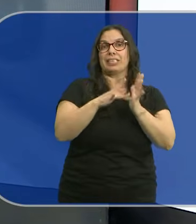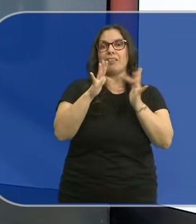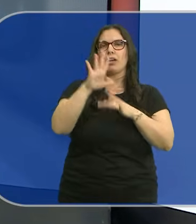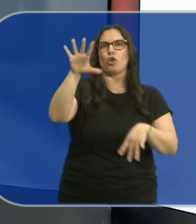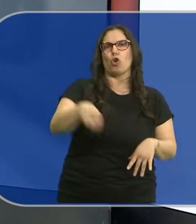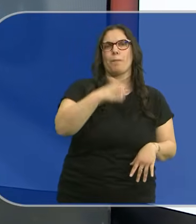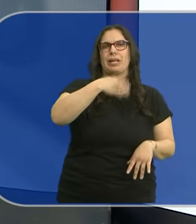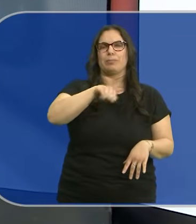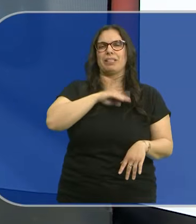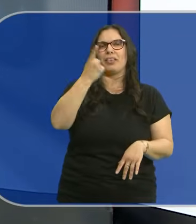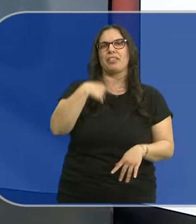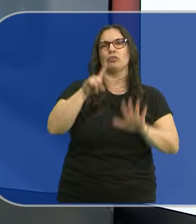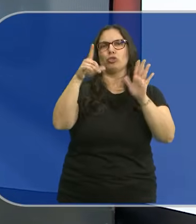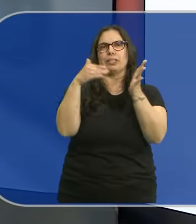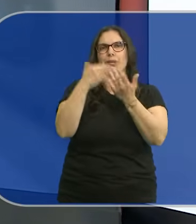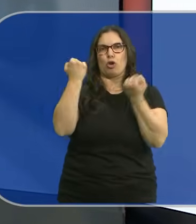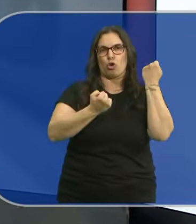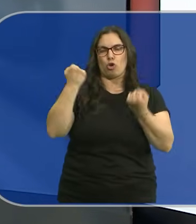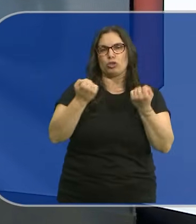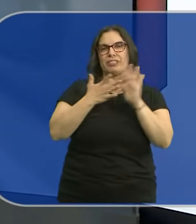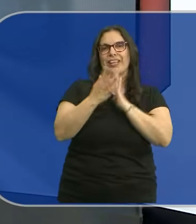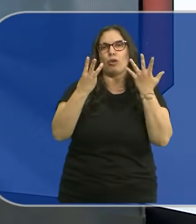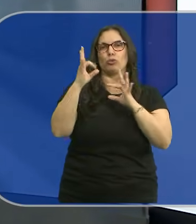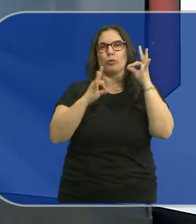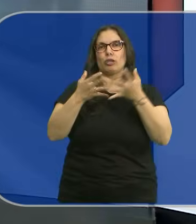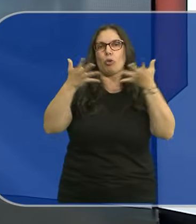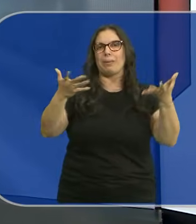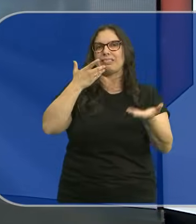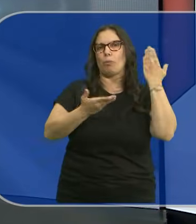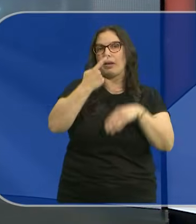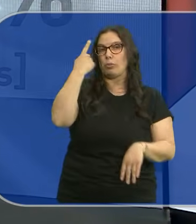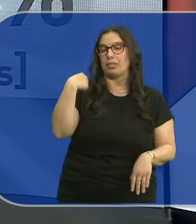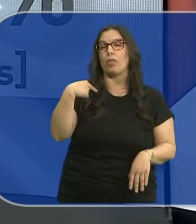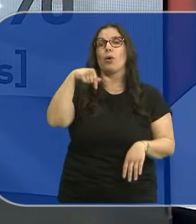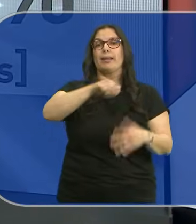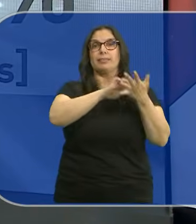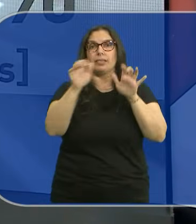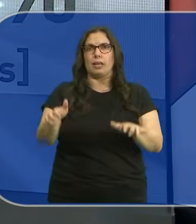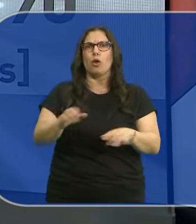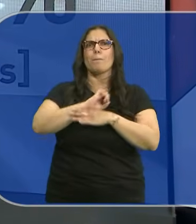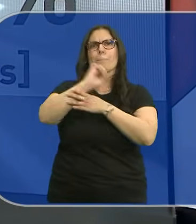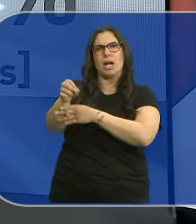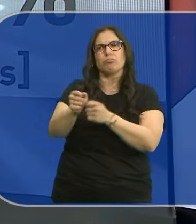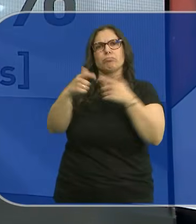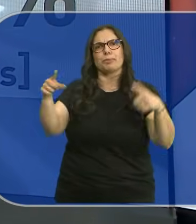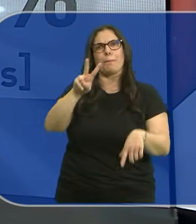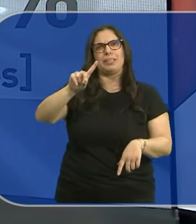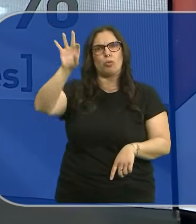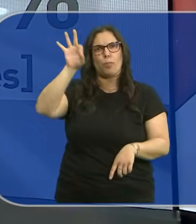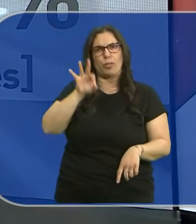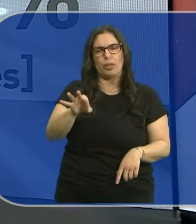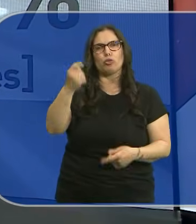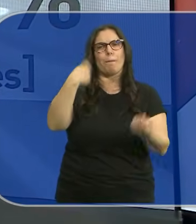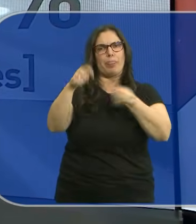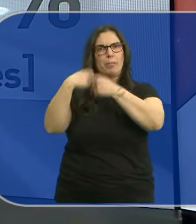matricularon en nuestro país más de 106.000 turismos, un 8% más que el año pasado. Un crecimiento que en Castilla y León fue mucho mayor, un 21%.